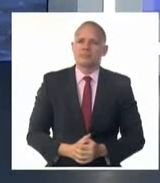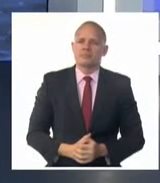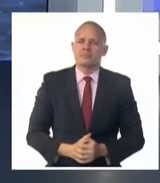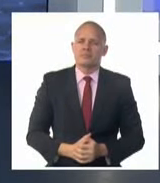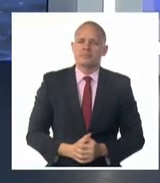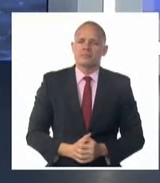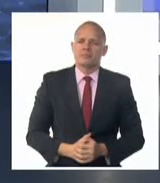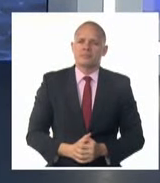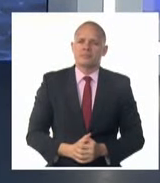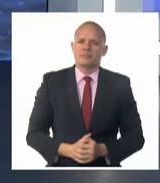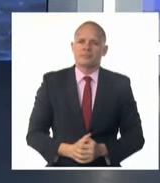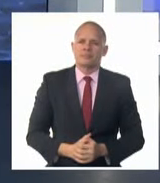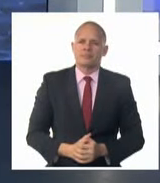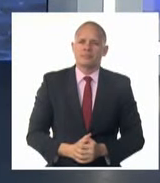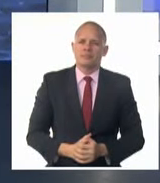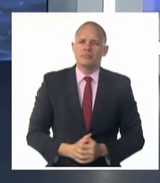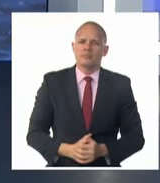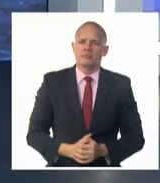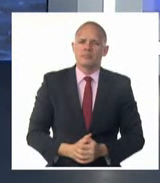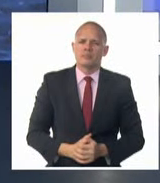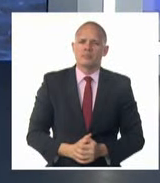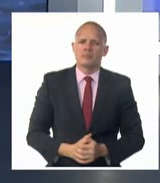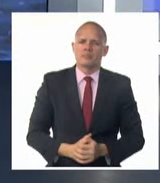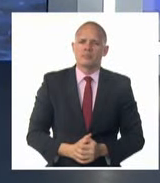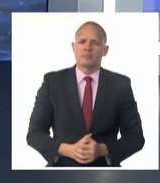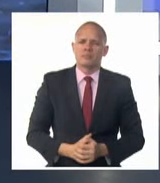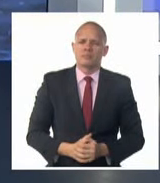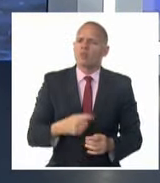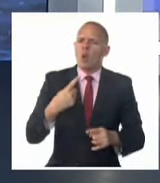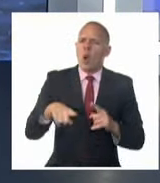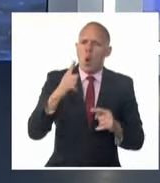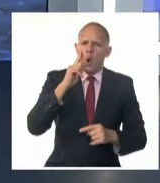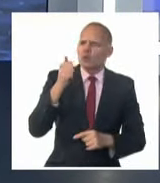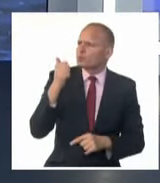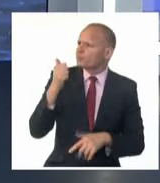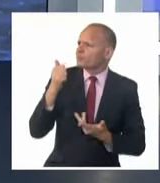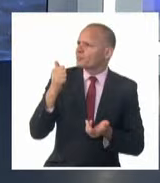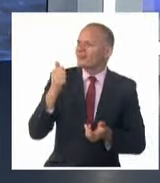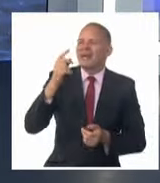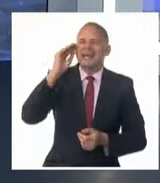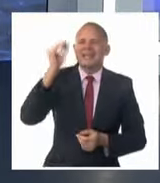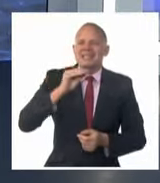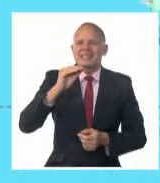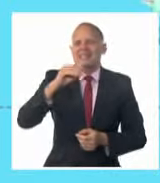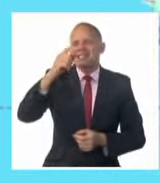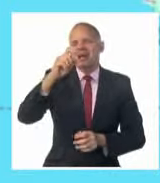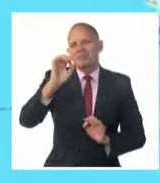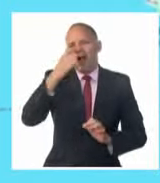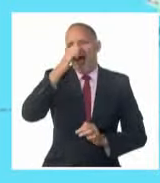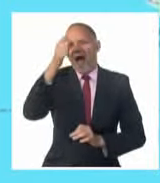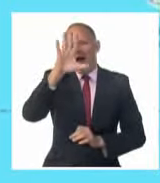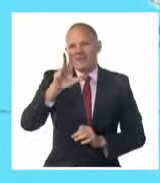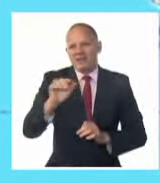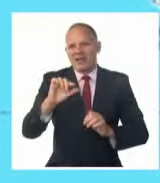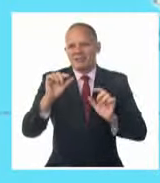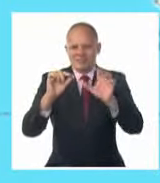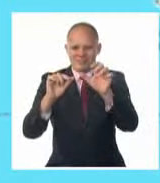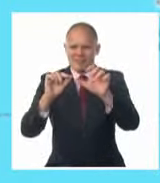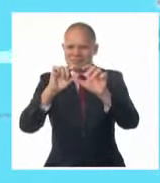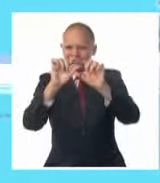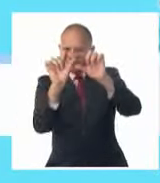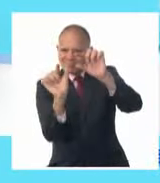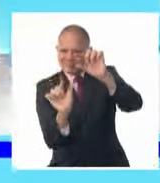El Mar Rojo, la vía marítima que conecta Europa con Asia a través del Canal de Suez, vivió otra jornada de tensión geopolítica. Un buque porta